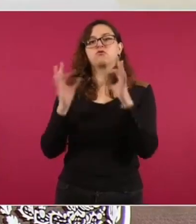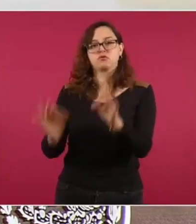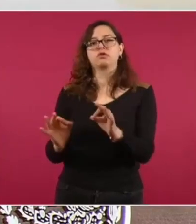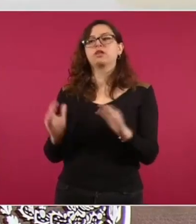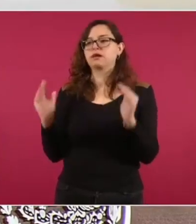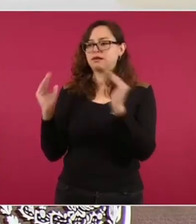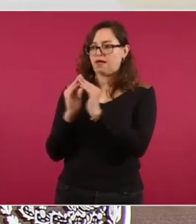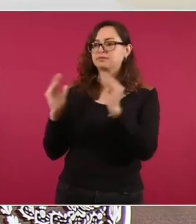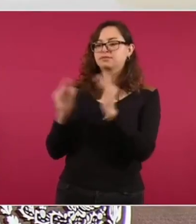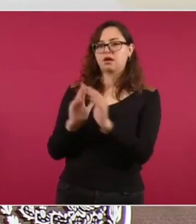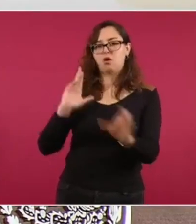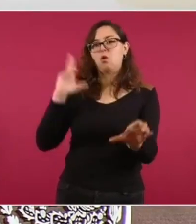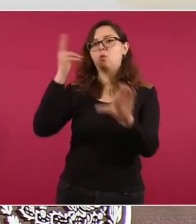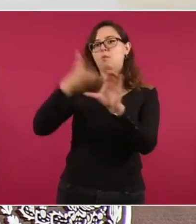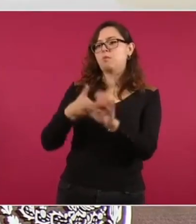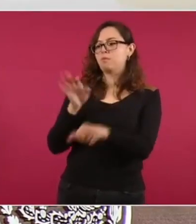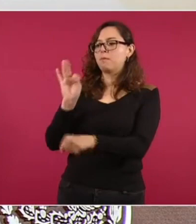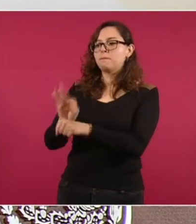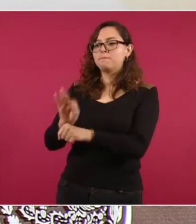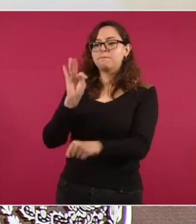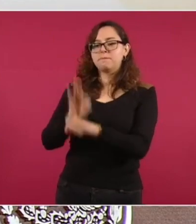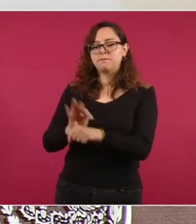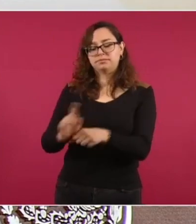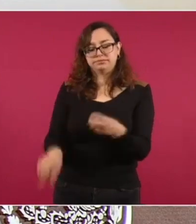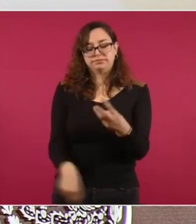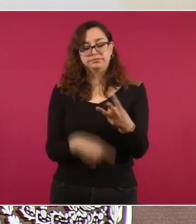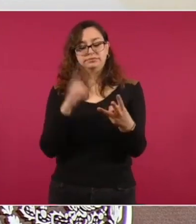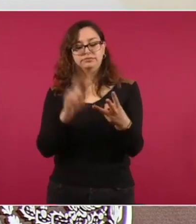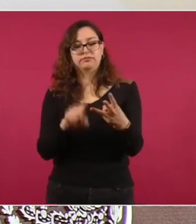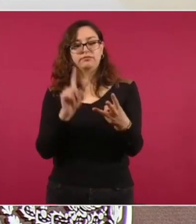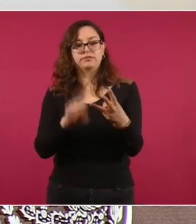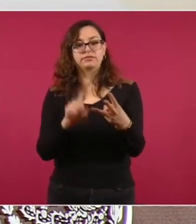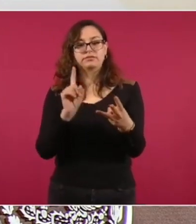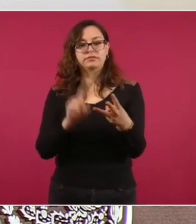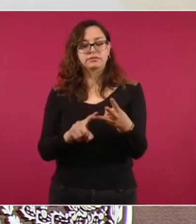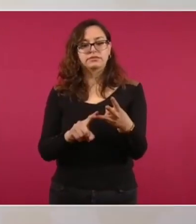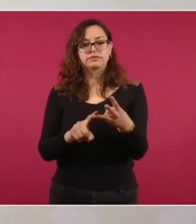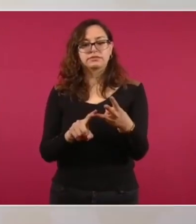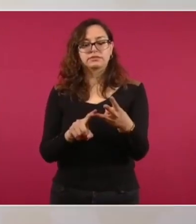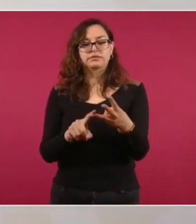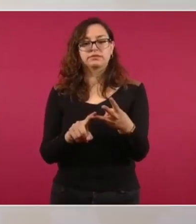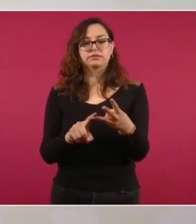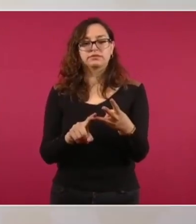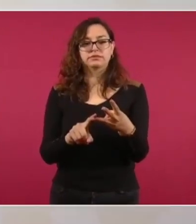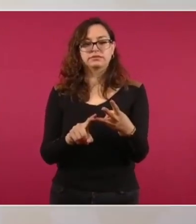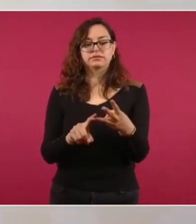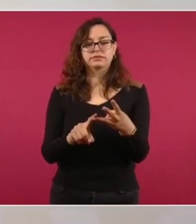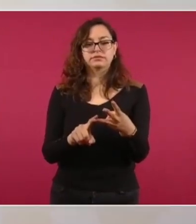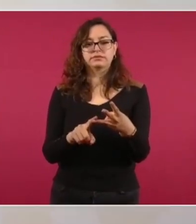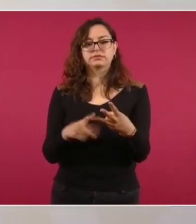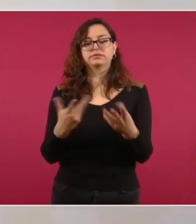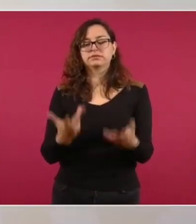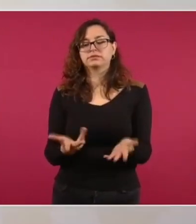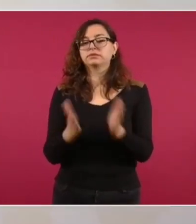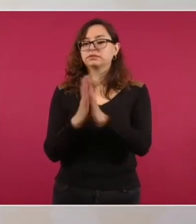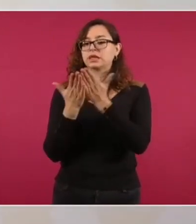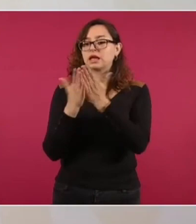Y otra parte fue para comprar los libros de secundaria, porque